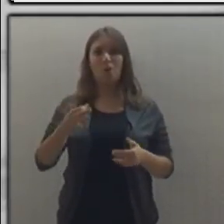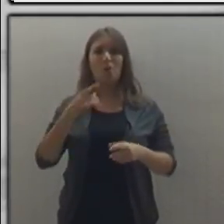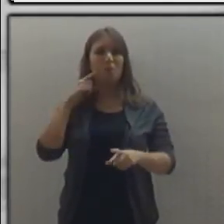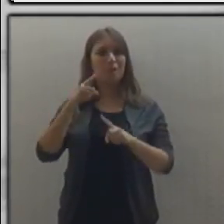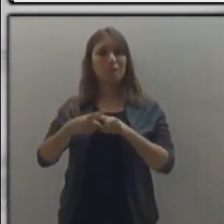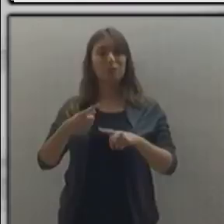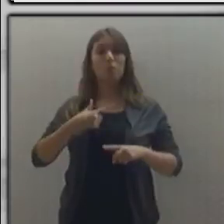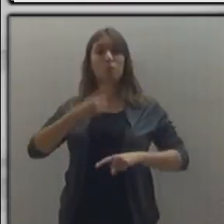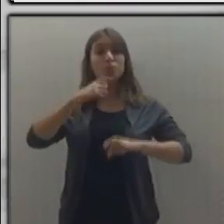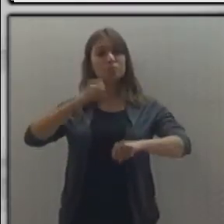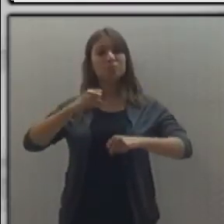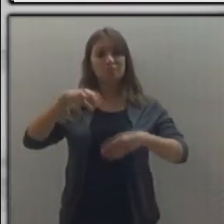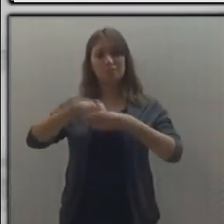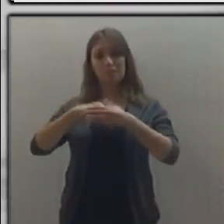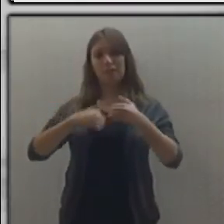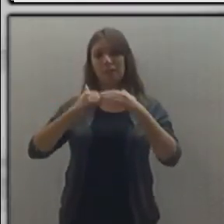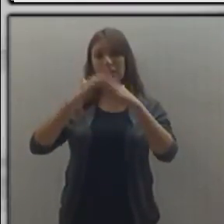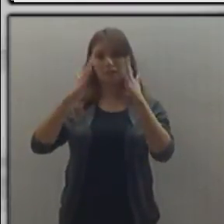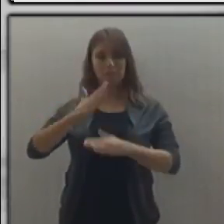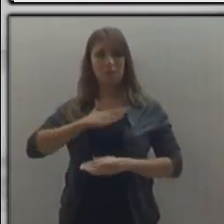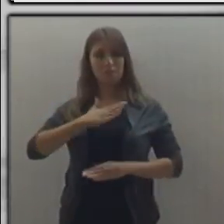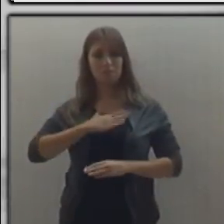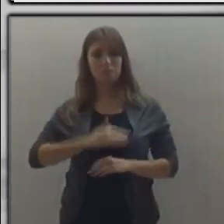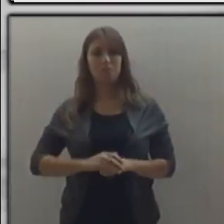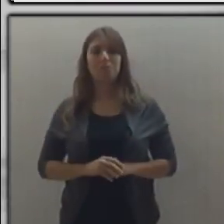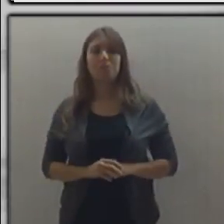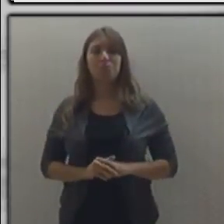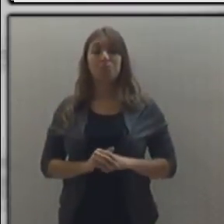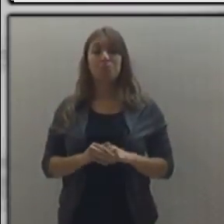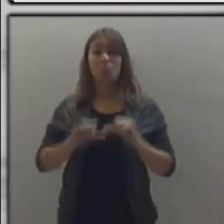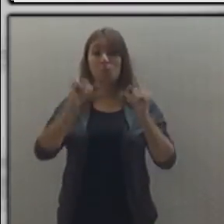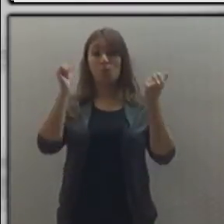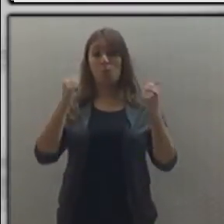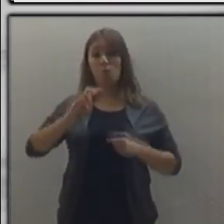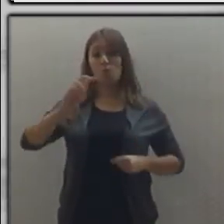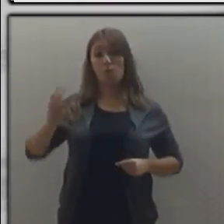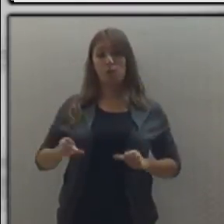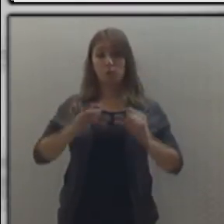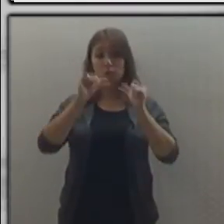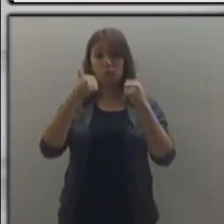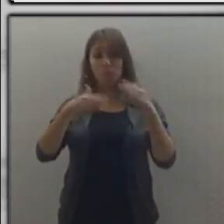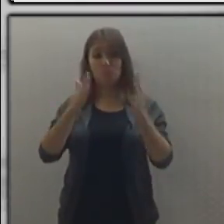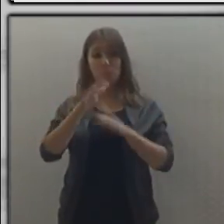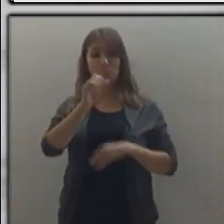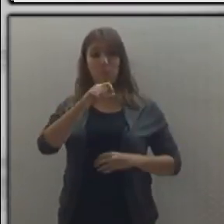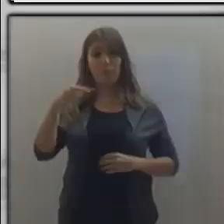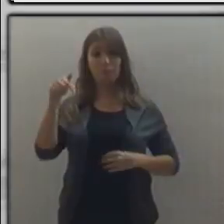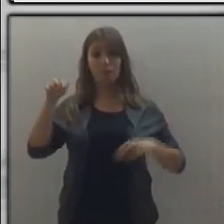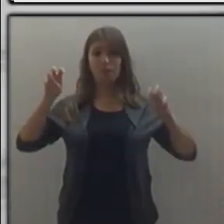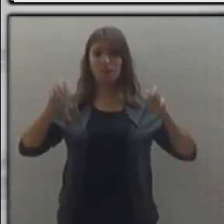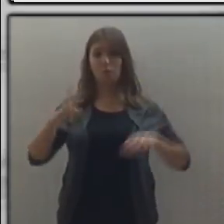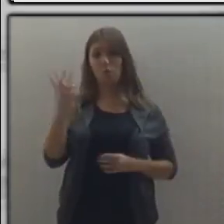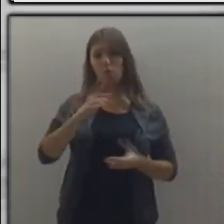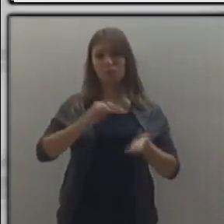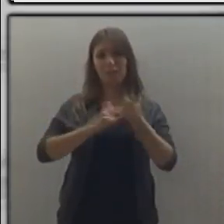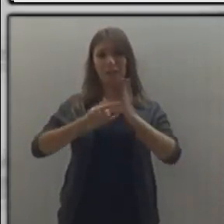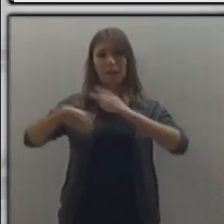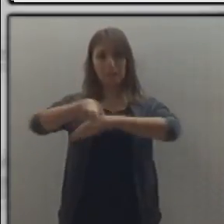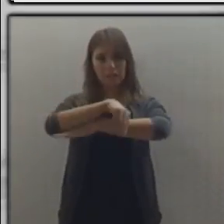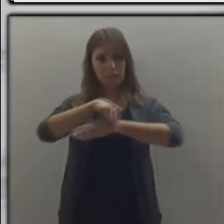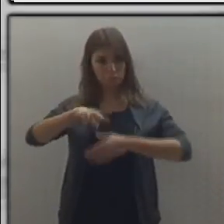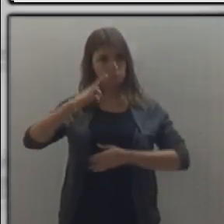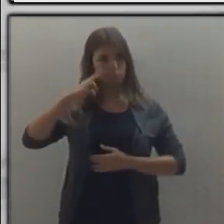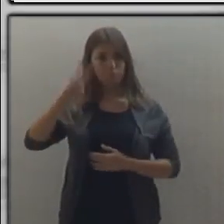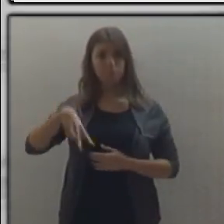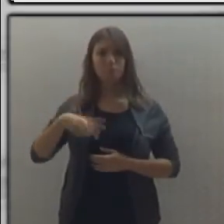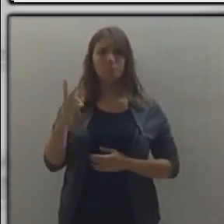en casa. En los modelos de la vivienda, pues en la mesa tenemos dos arquitectos que nos van